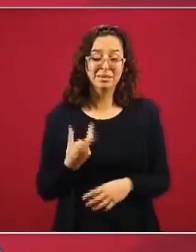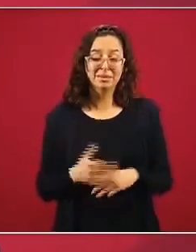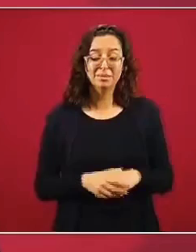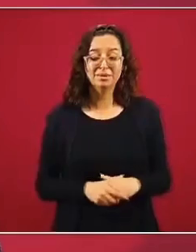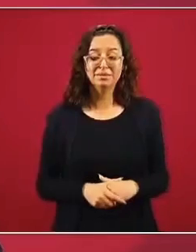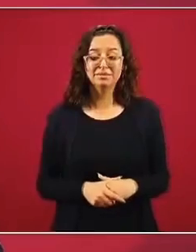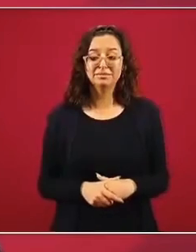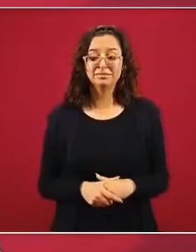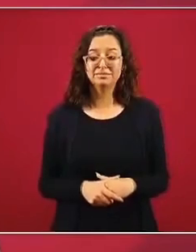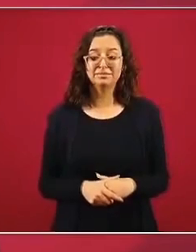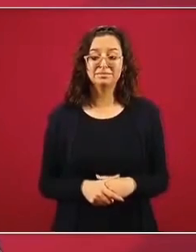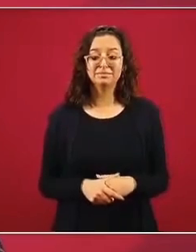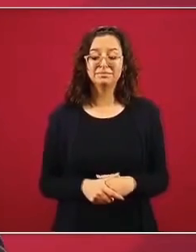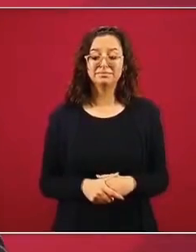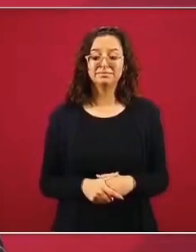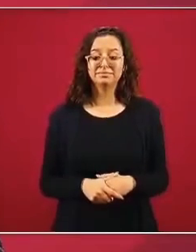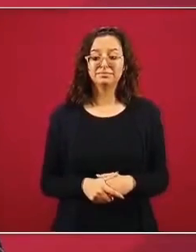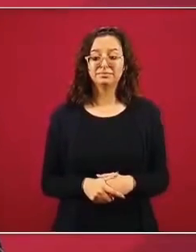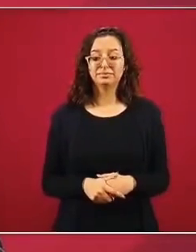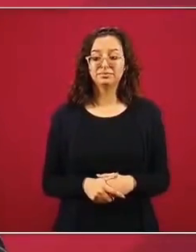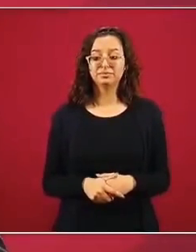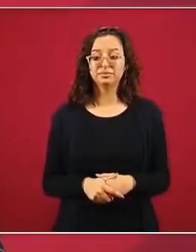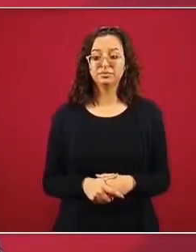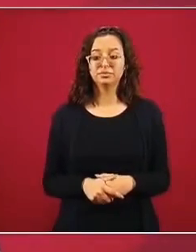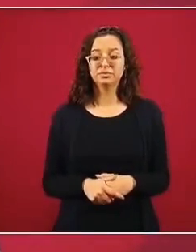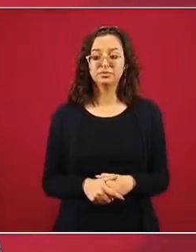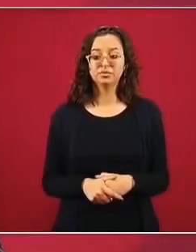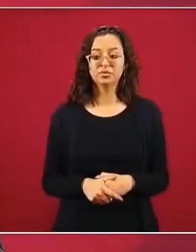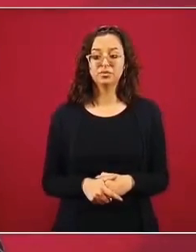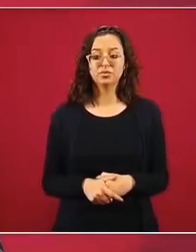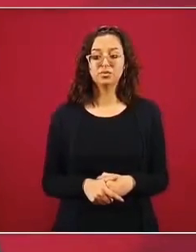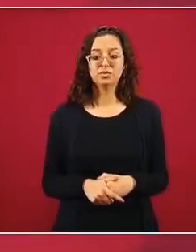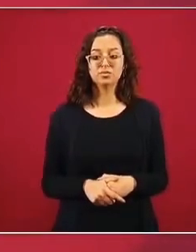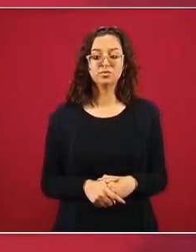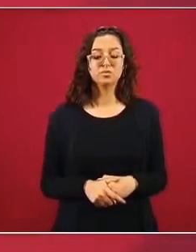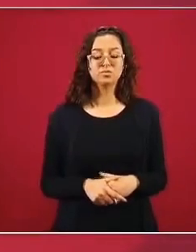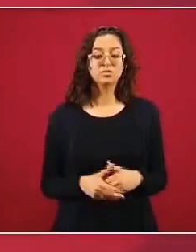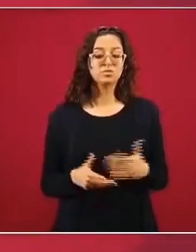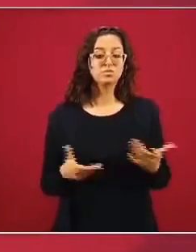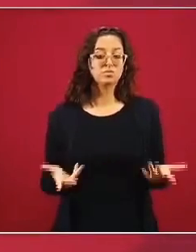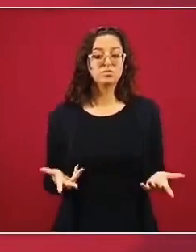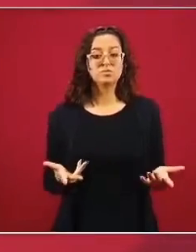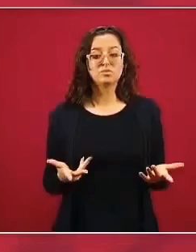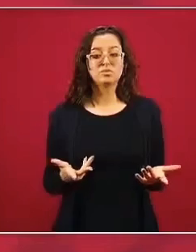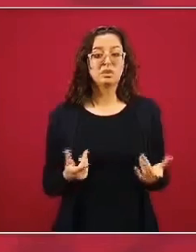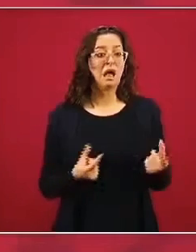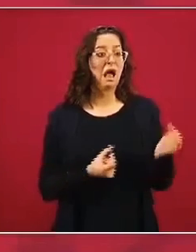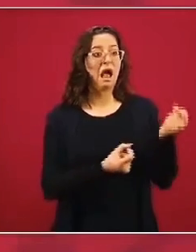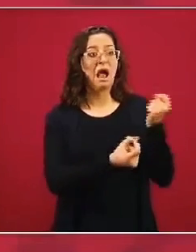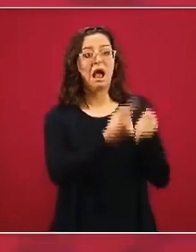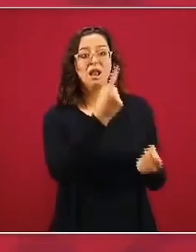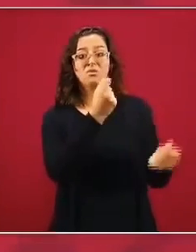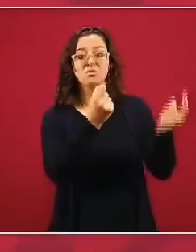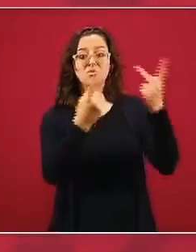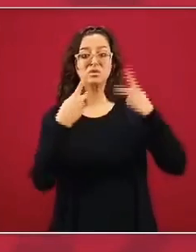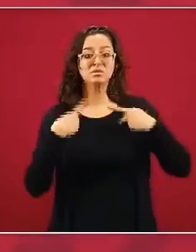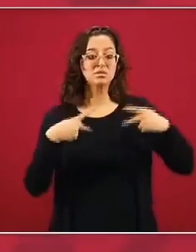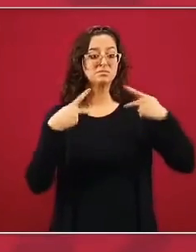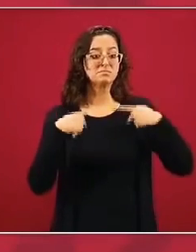y que comprendan quienes quisieran que siguiera